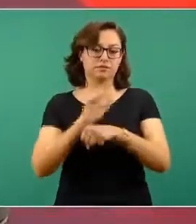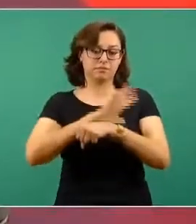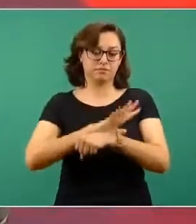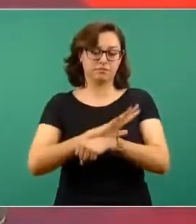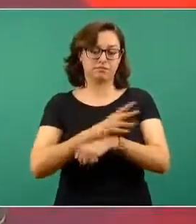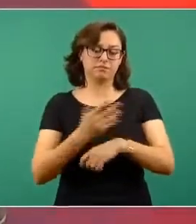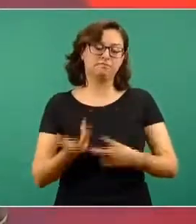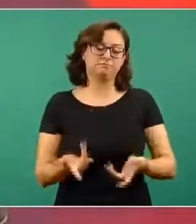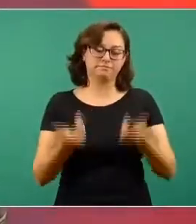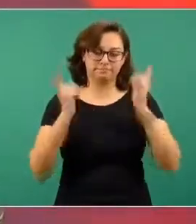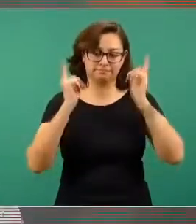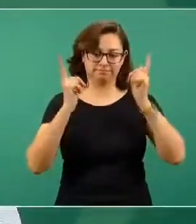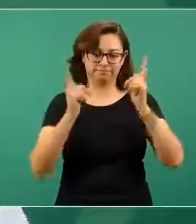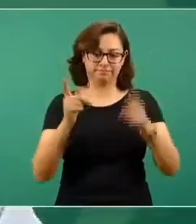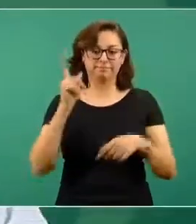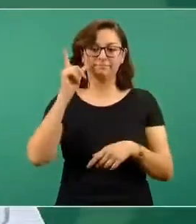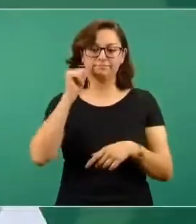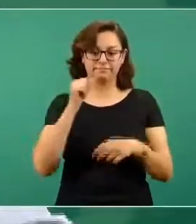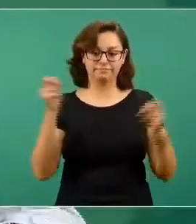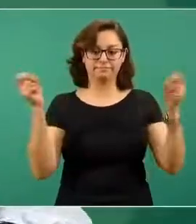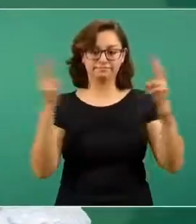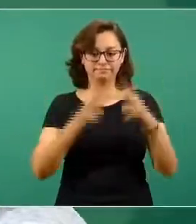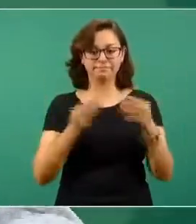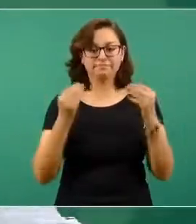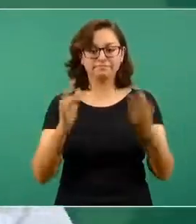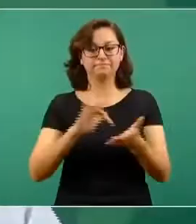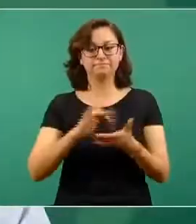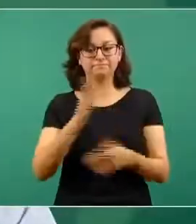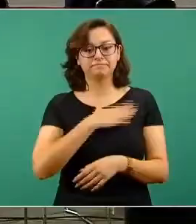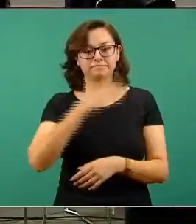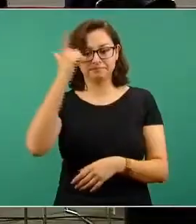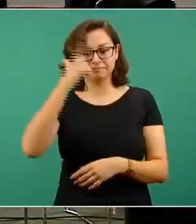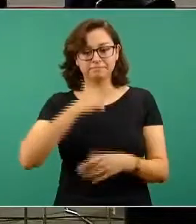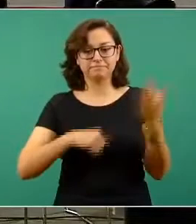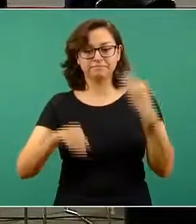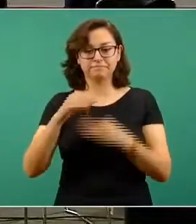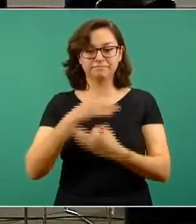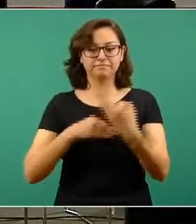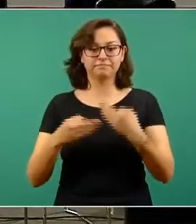COVID-19 de esta noche y esperemos podernos ver el día de mañana. Muchas gracias y muy buenas noches a todos.